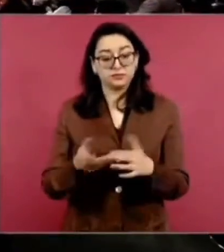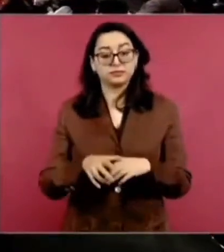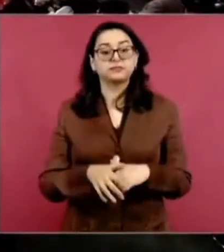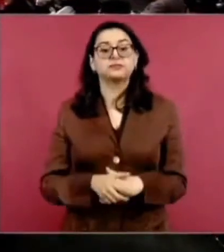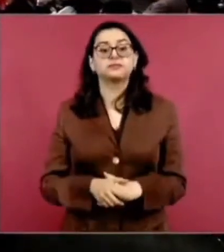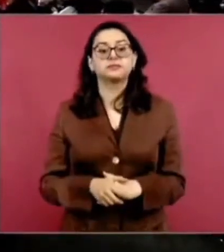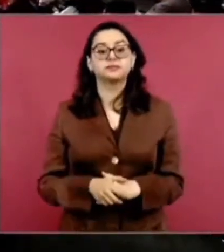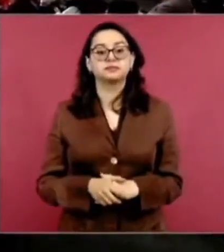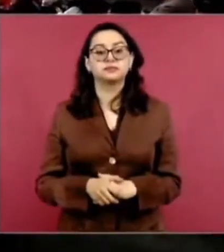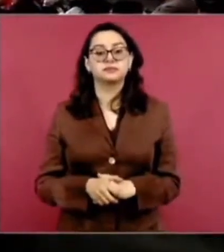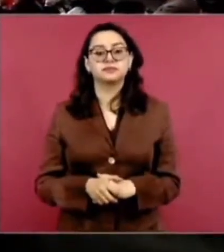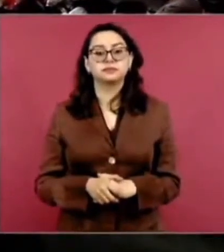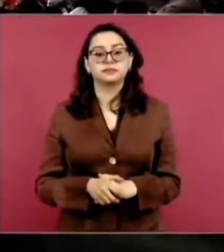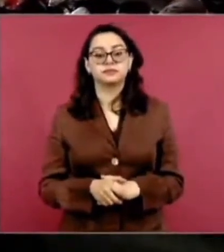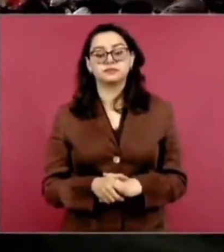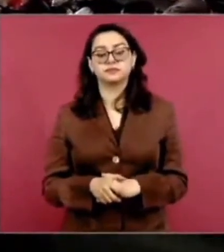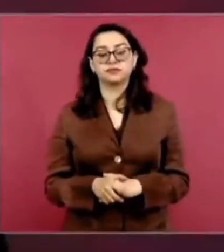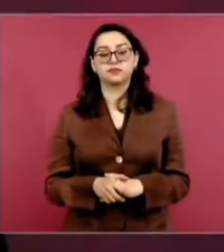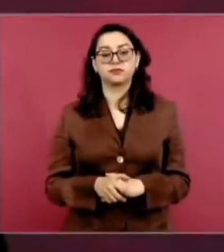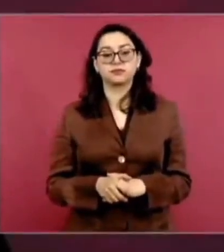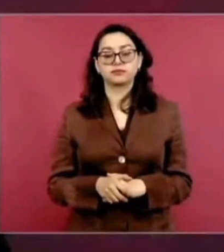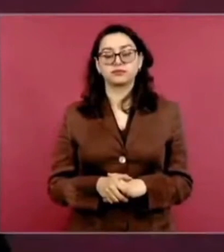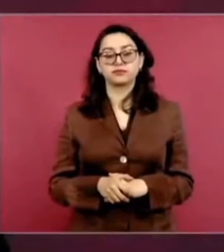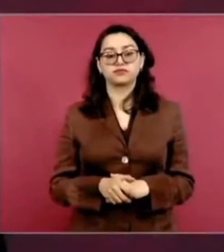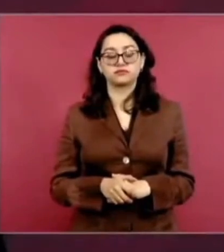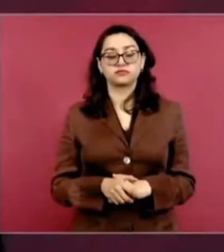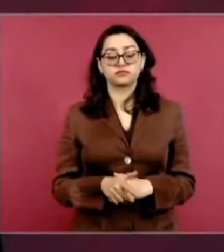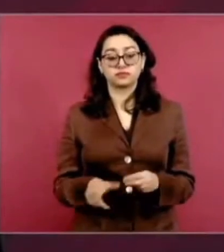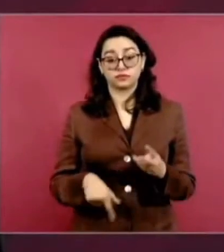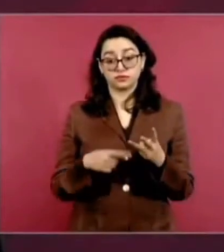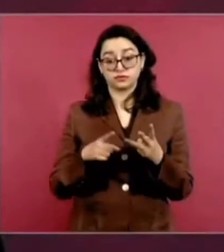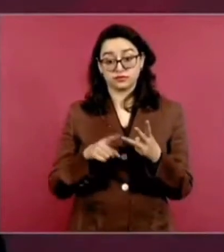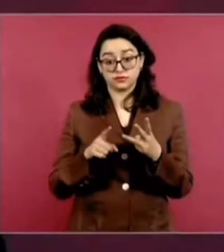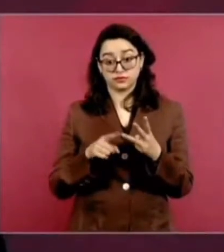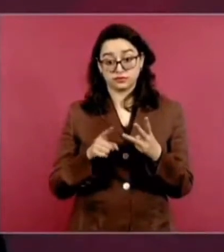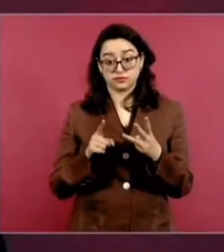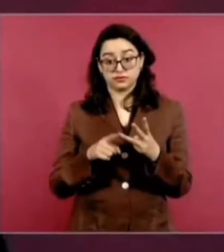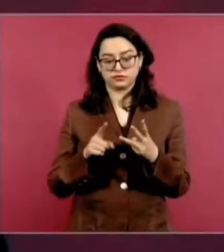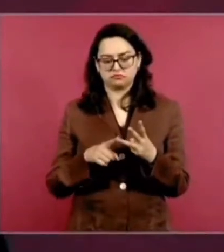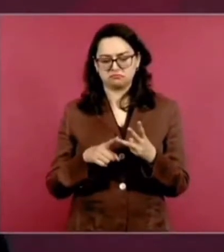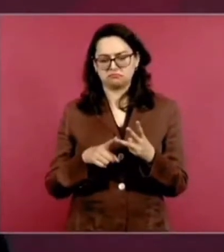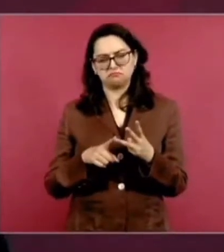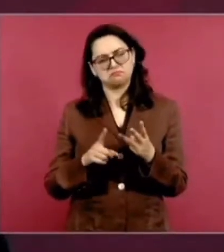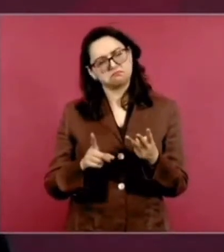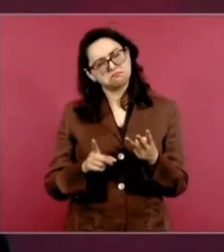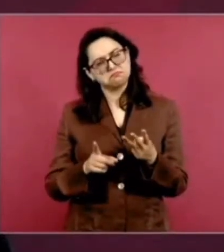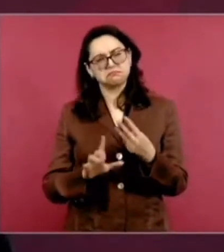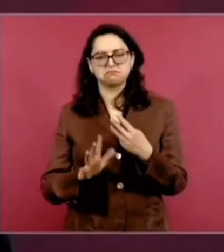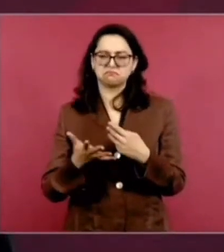y lo que no es un problema, pero que tenemos que